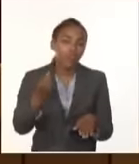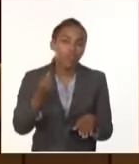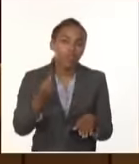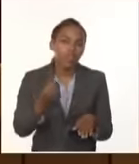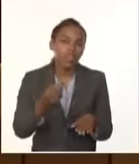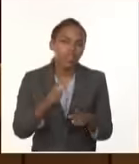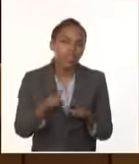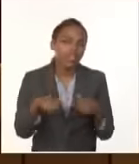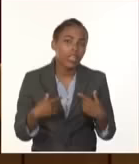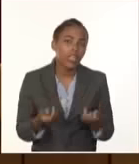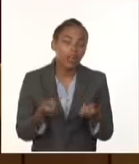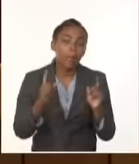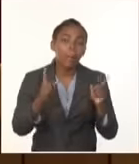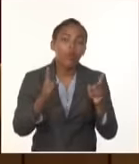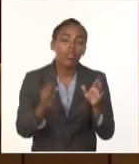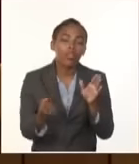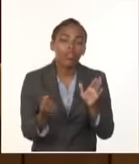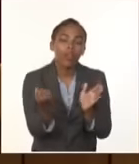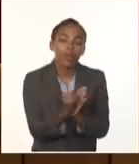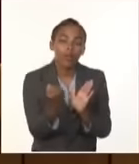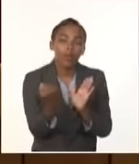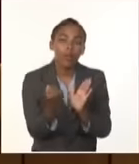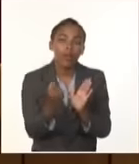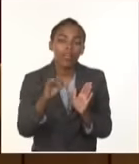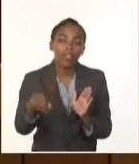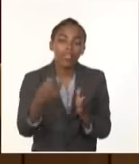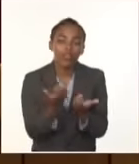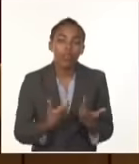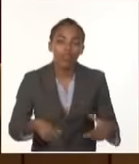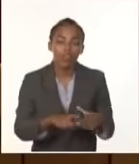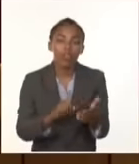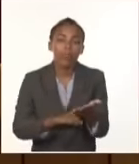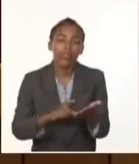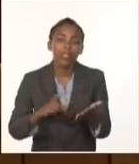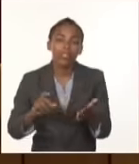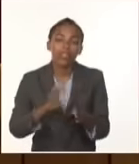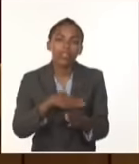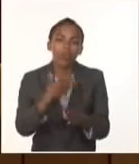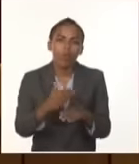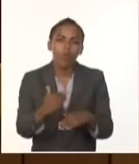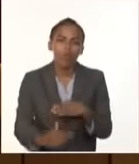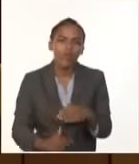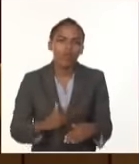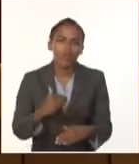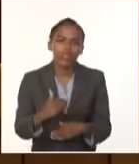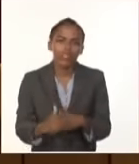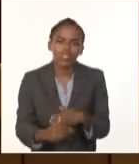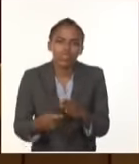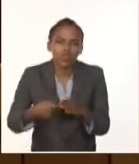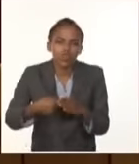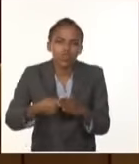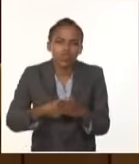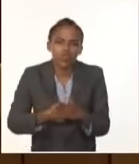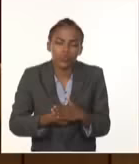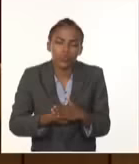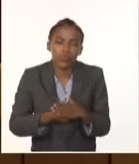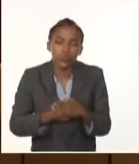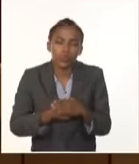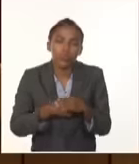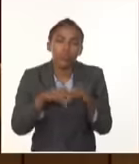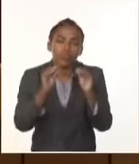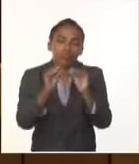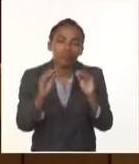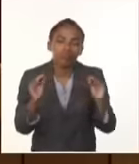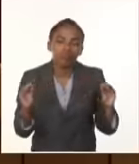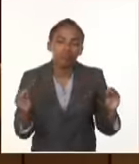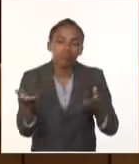política aprobada desde el sexto Congreso del Partido tras un amplio proceso de consulta popular en la discusión de los lineamientos, y